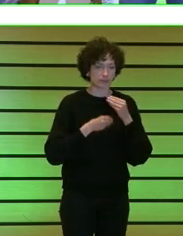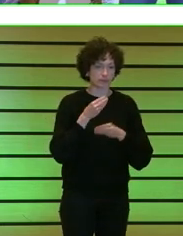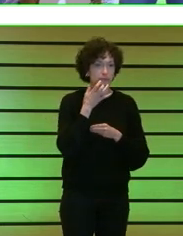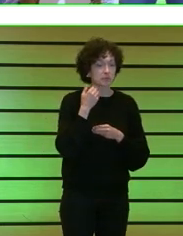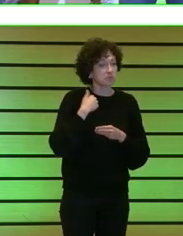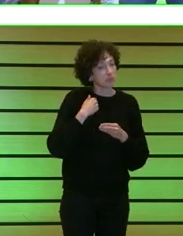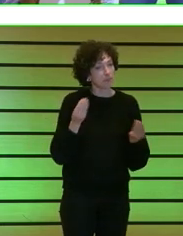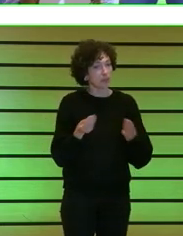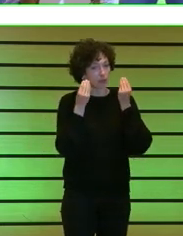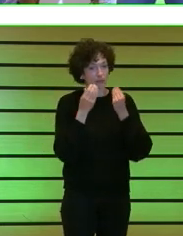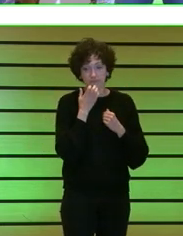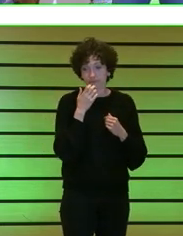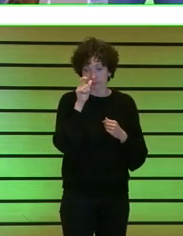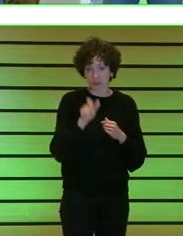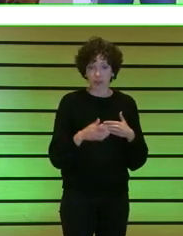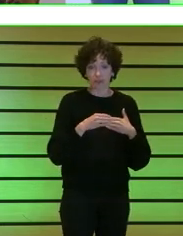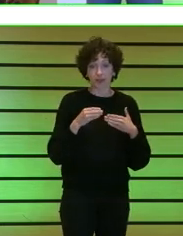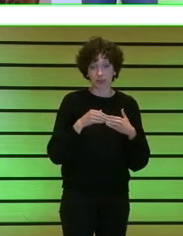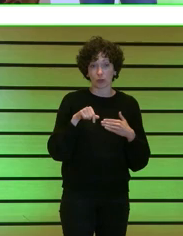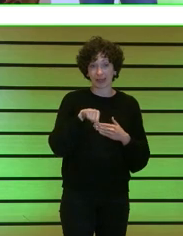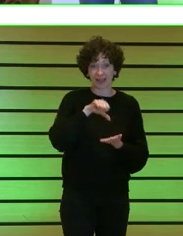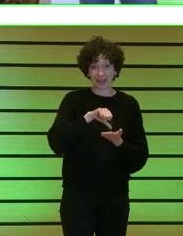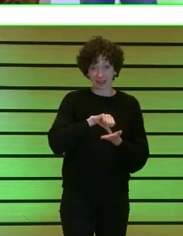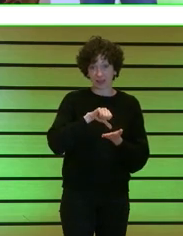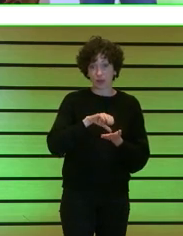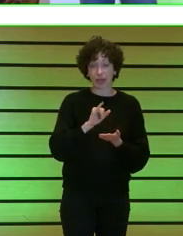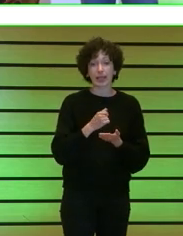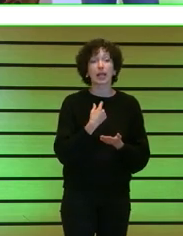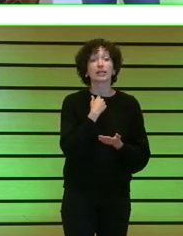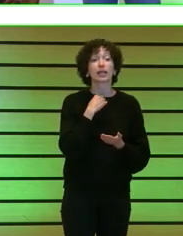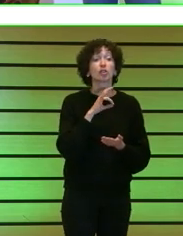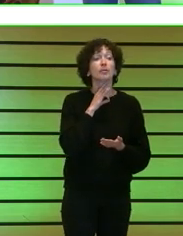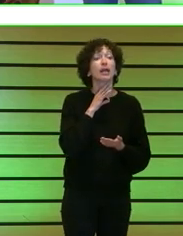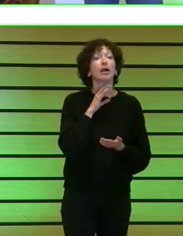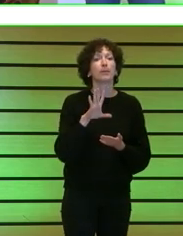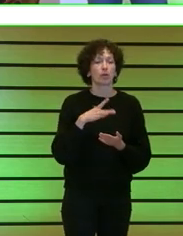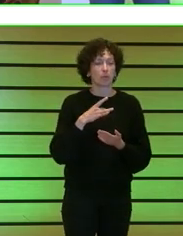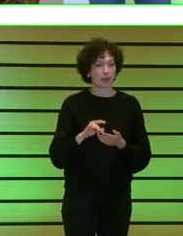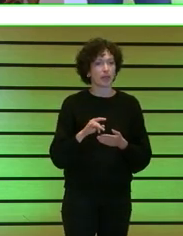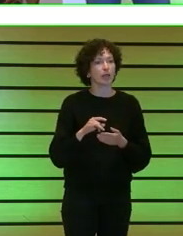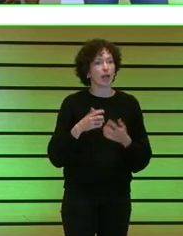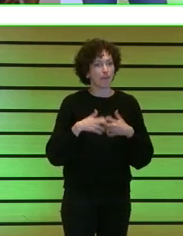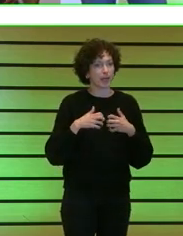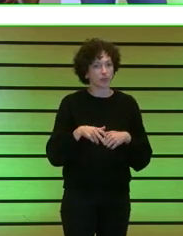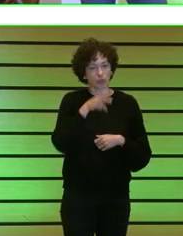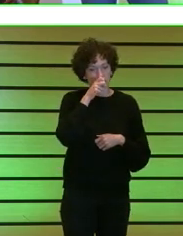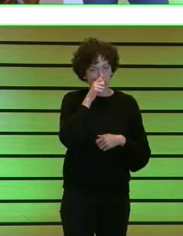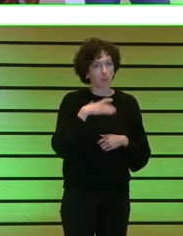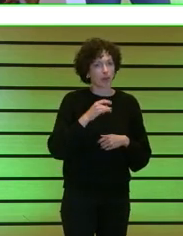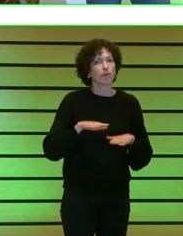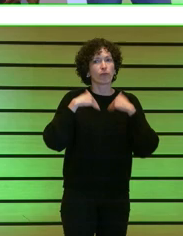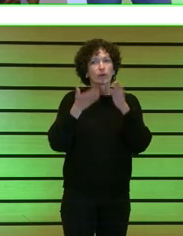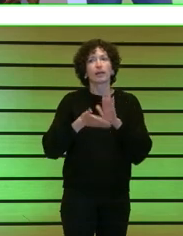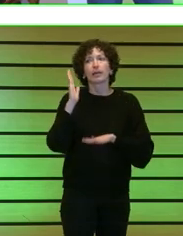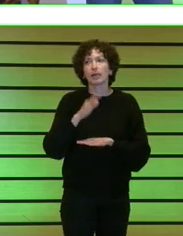más estables la paciente que está en el centro tiene una traqueotomía pero se puede salir con un traqueotomía con ventilación mecánica se puede salir de la UCI se puede ver